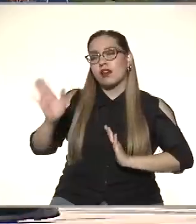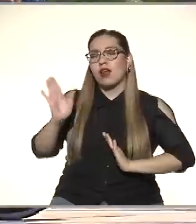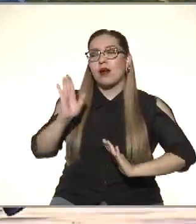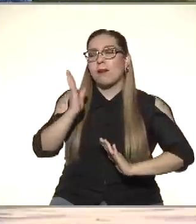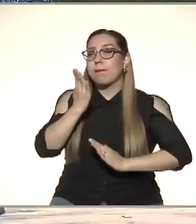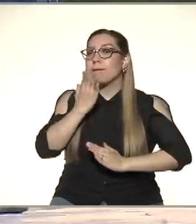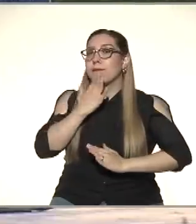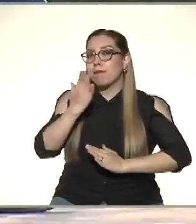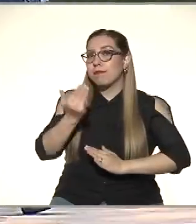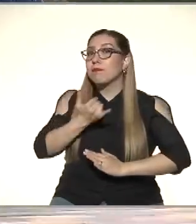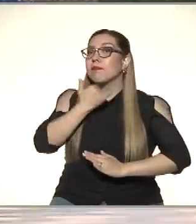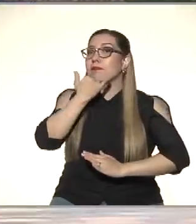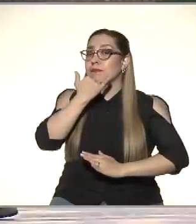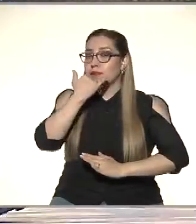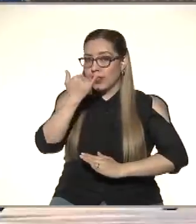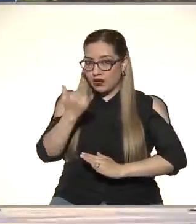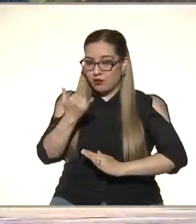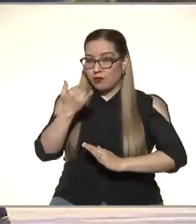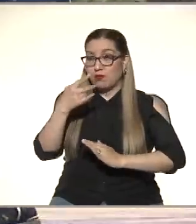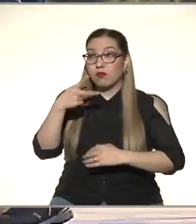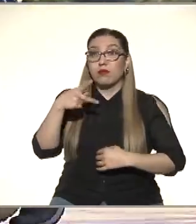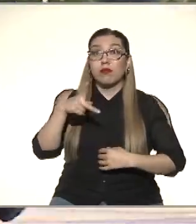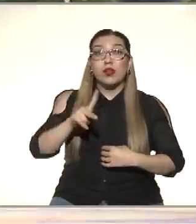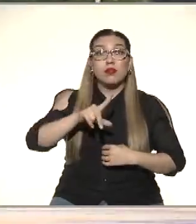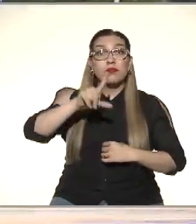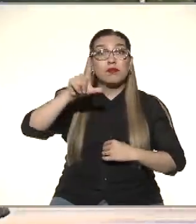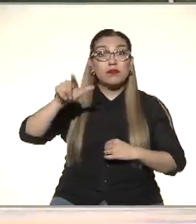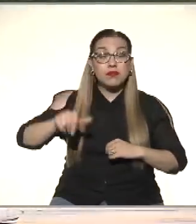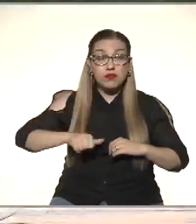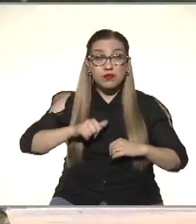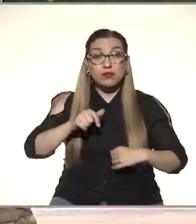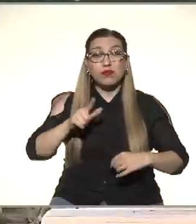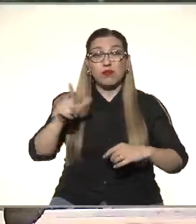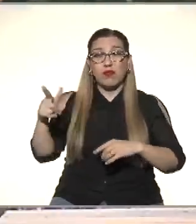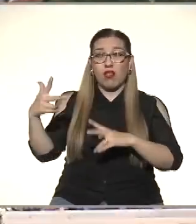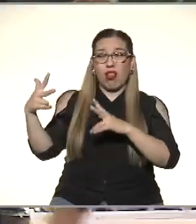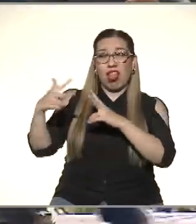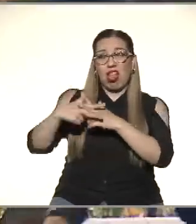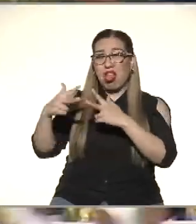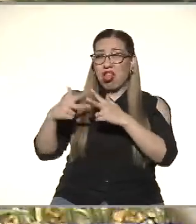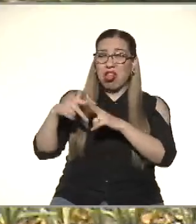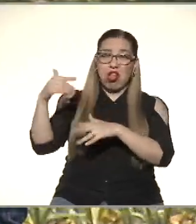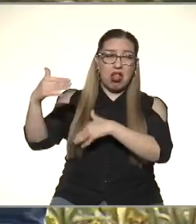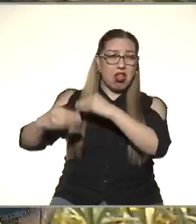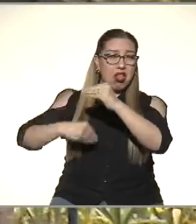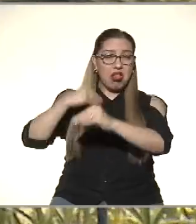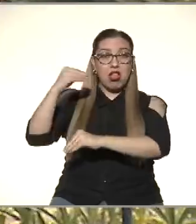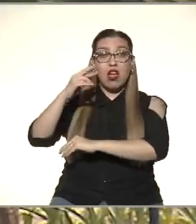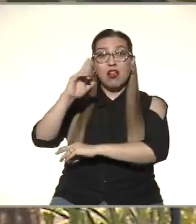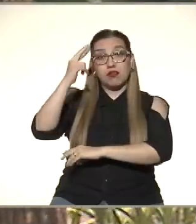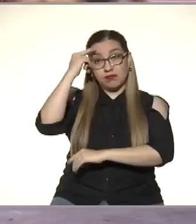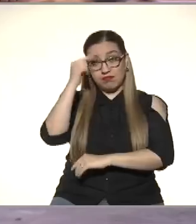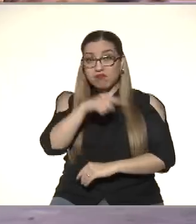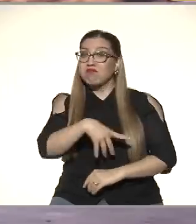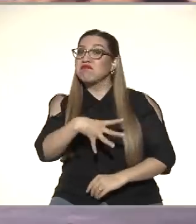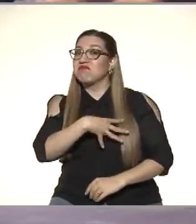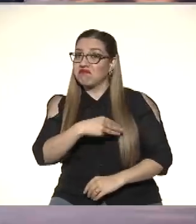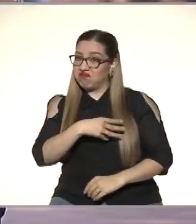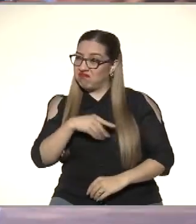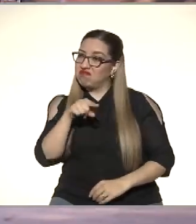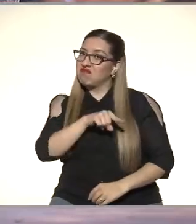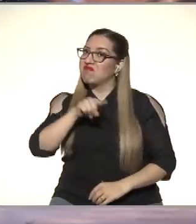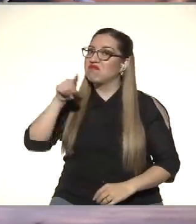cada que surge un desacuerdo, lo primero que hacen es usar a los hijos para recordarle lo sucedido.